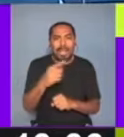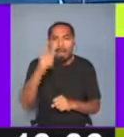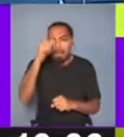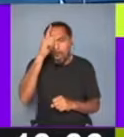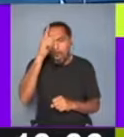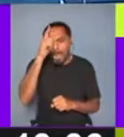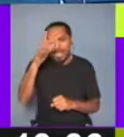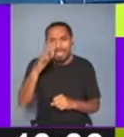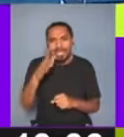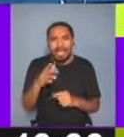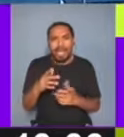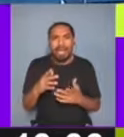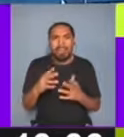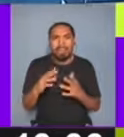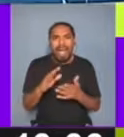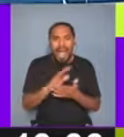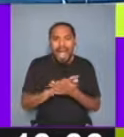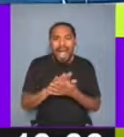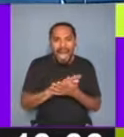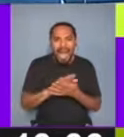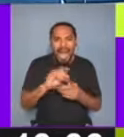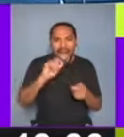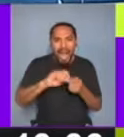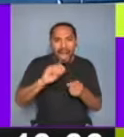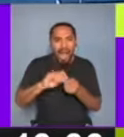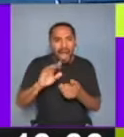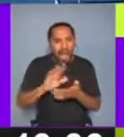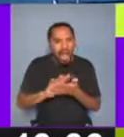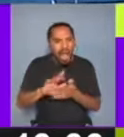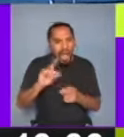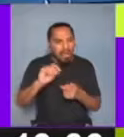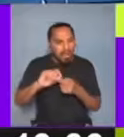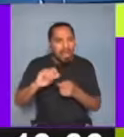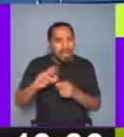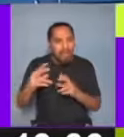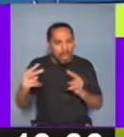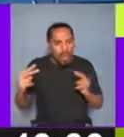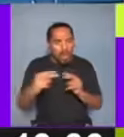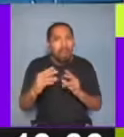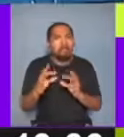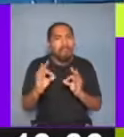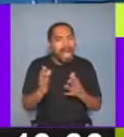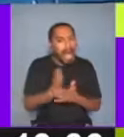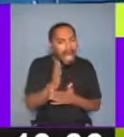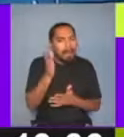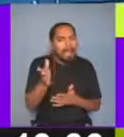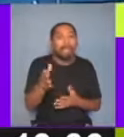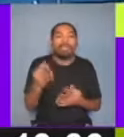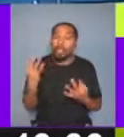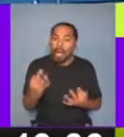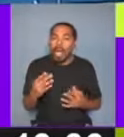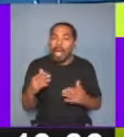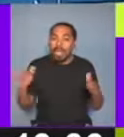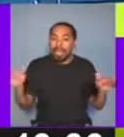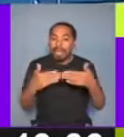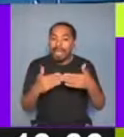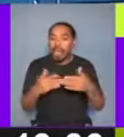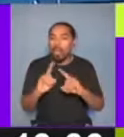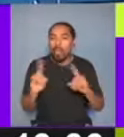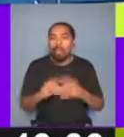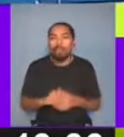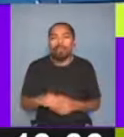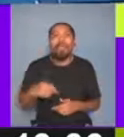provisoria O sea que está transitable se puede pasar o sea que no están ais lado las comunidades la que sí continúa es la la ruta